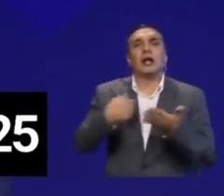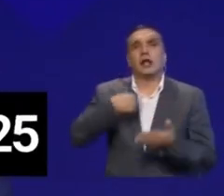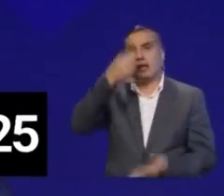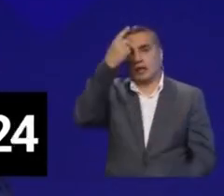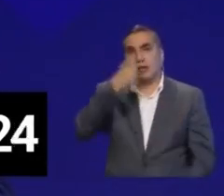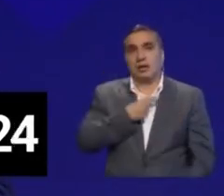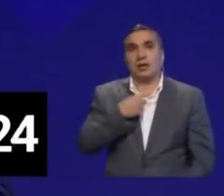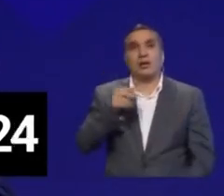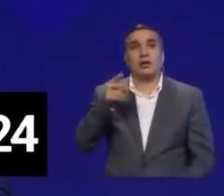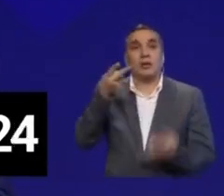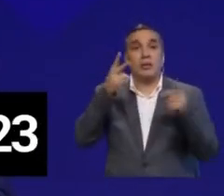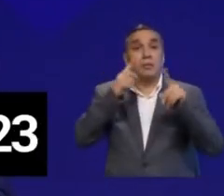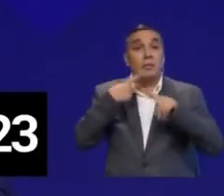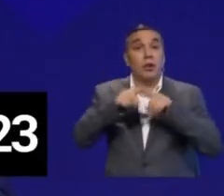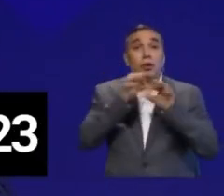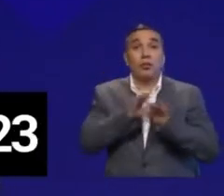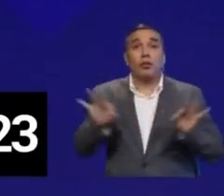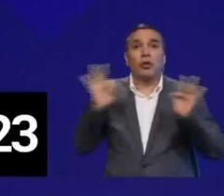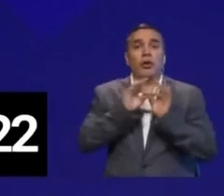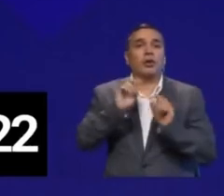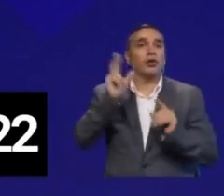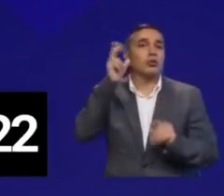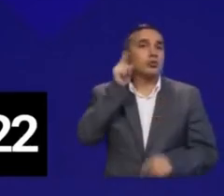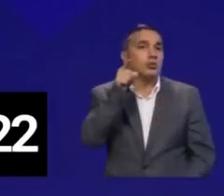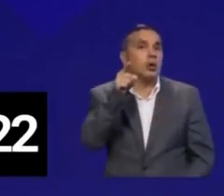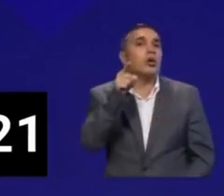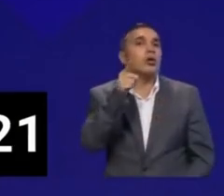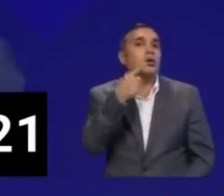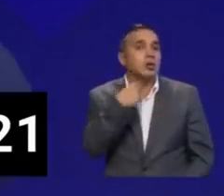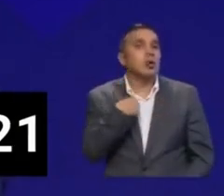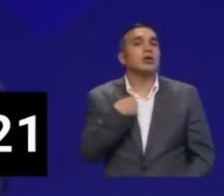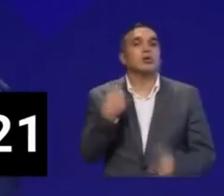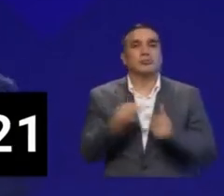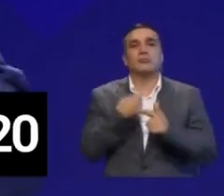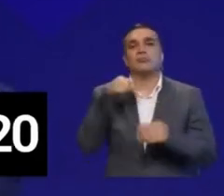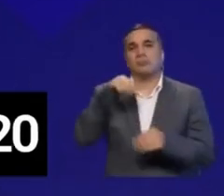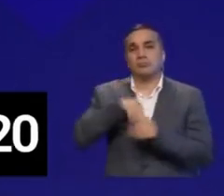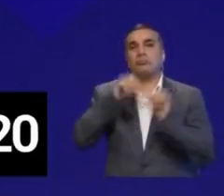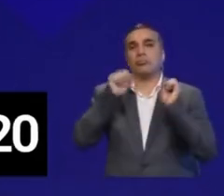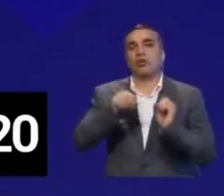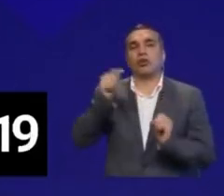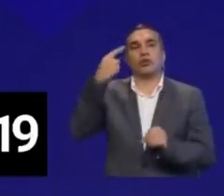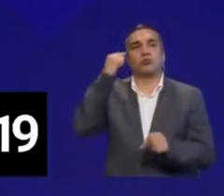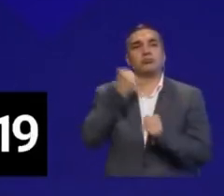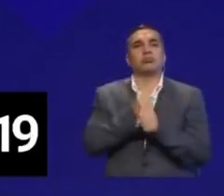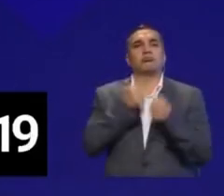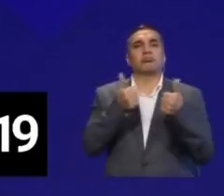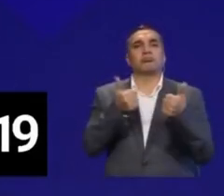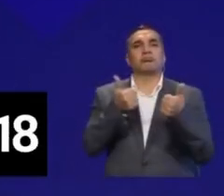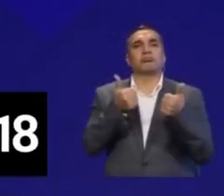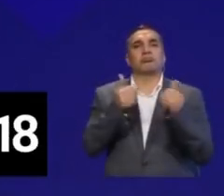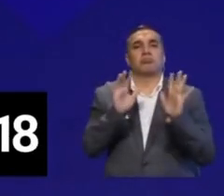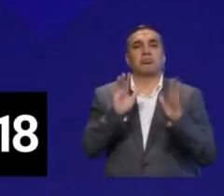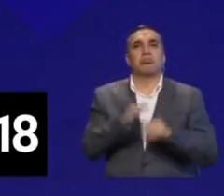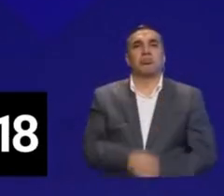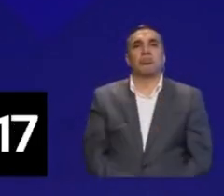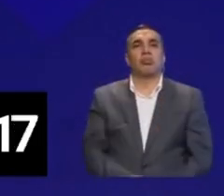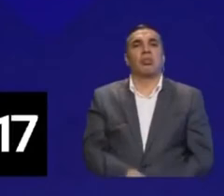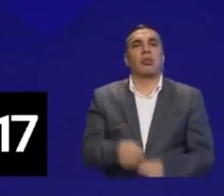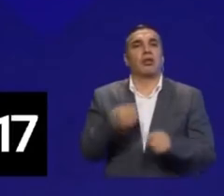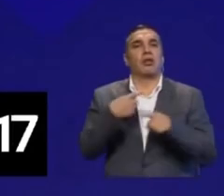y escuchándoles a ustedes. Y entonces, claro, ahí se va a poder gobernar de manera distinta, de